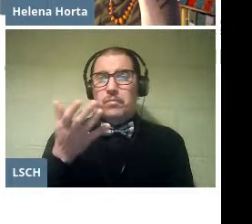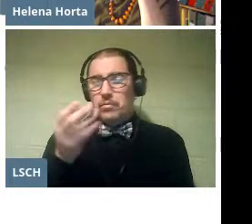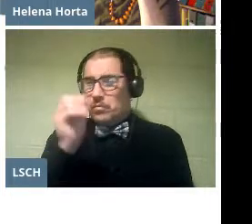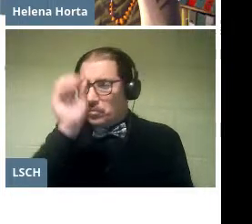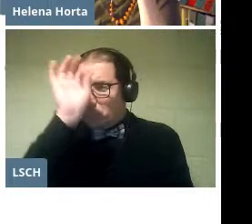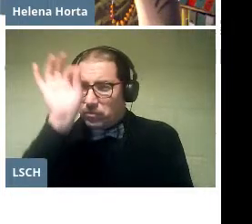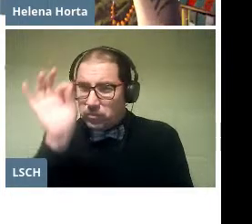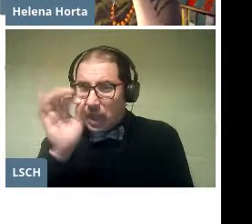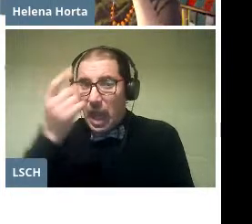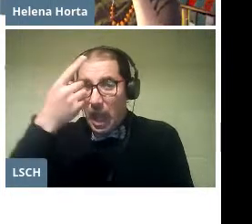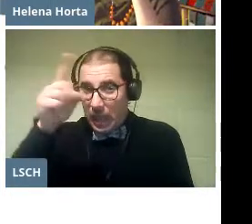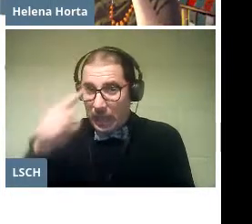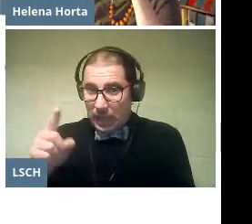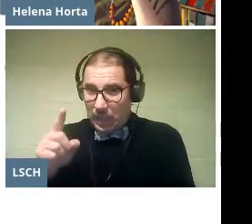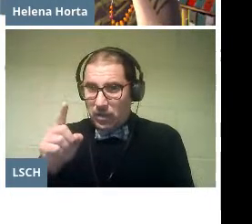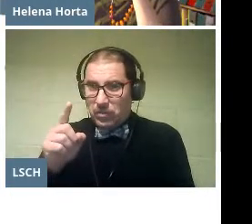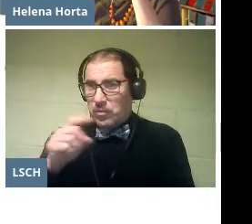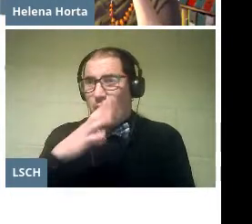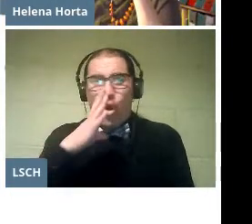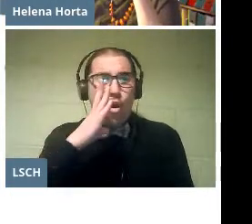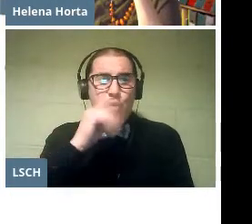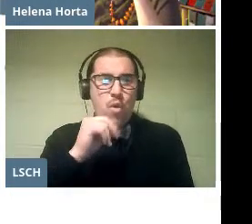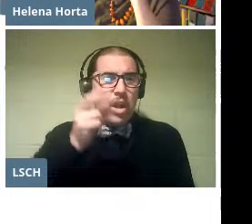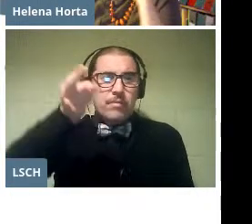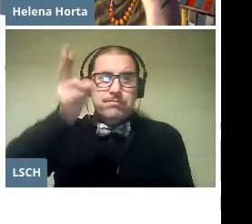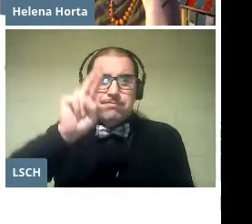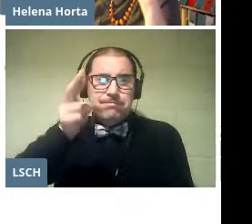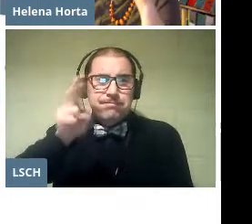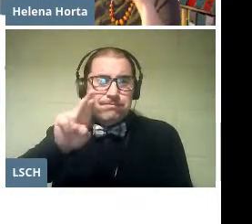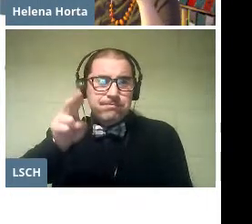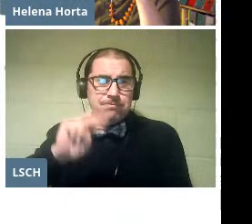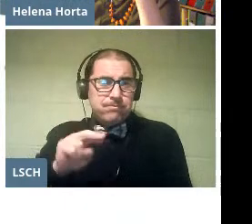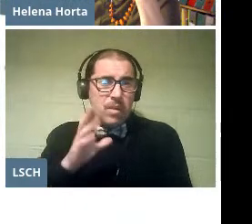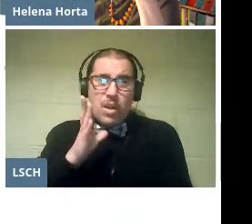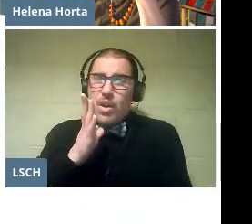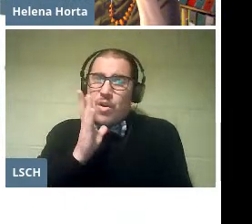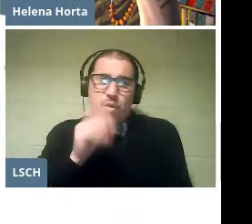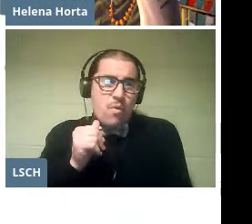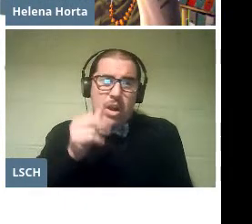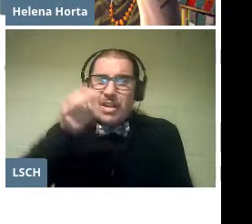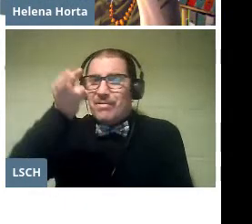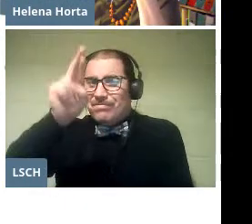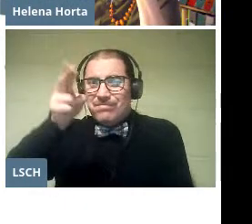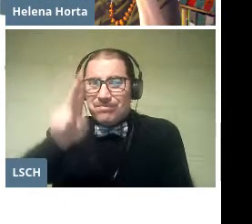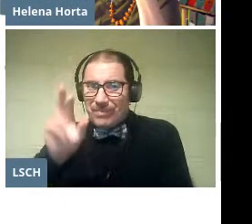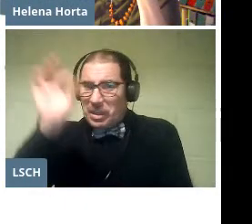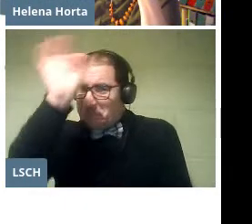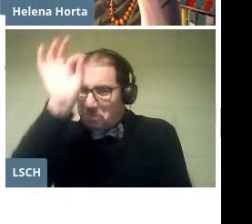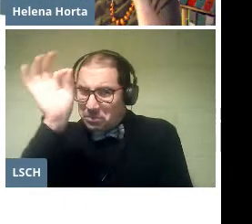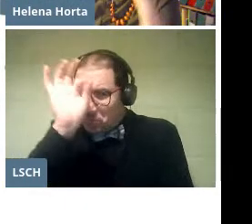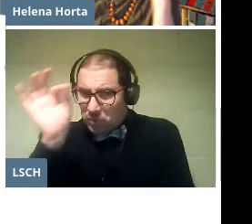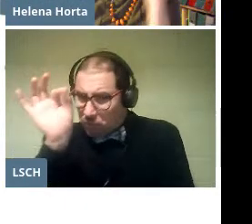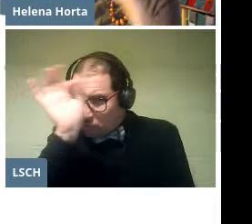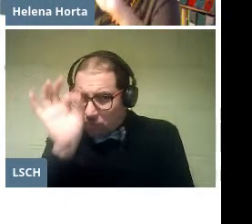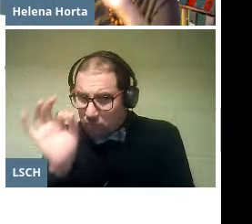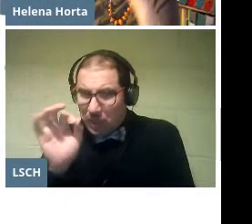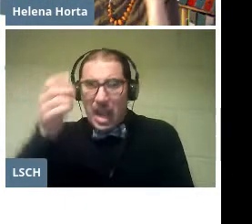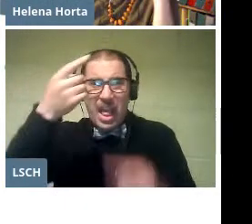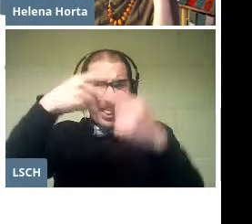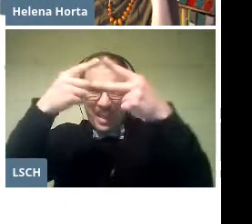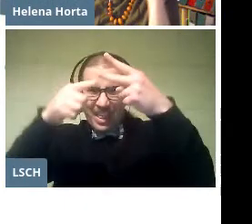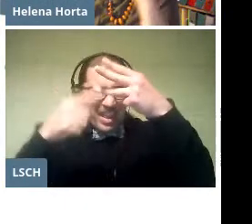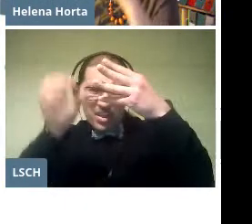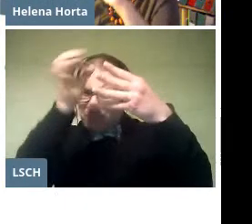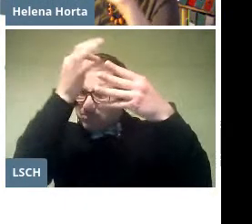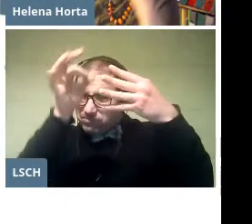bastante diversos. No hay prácticamente dos módulos donde se repita el mismo diseño. En algunas ocasiones